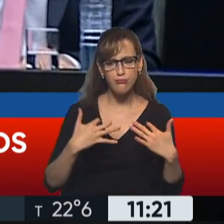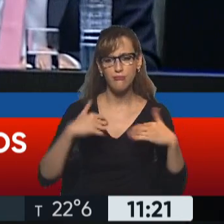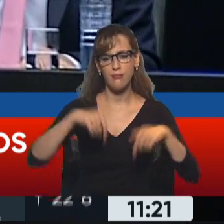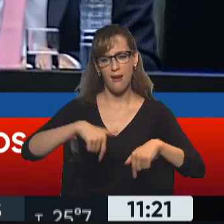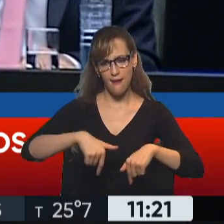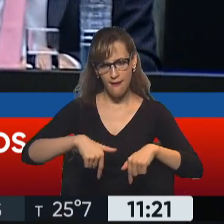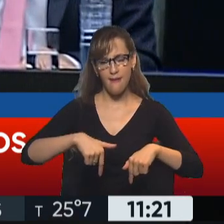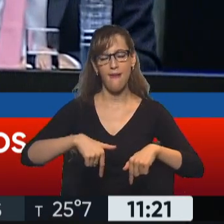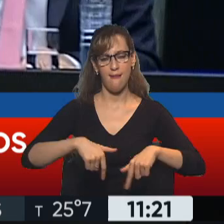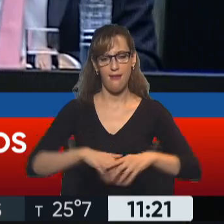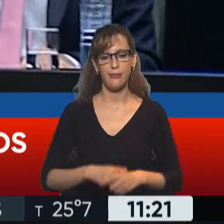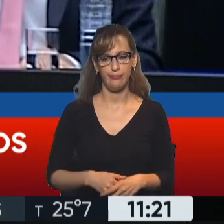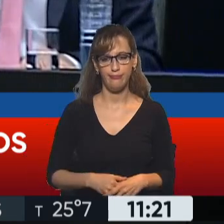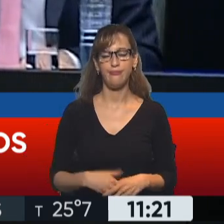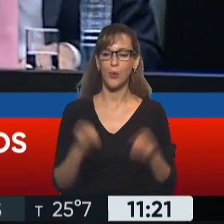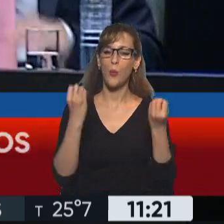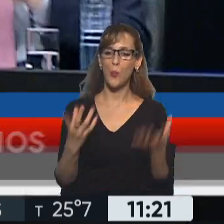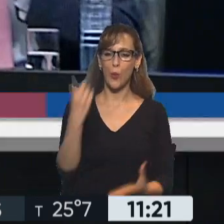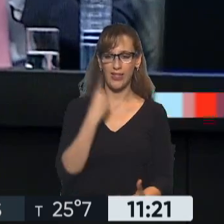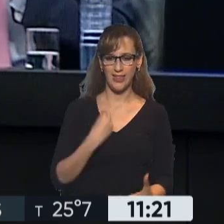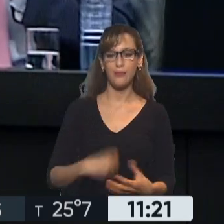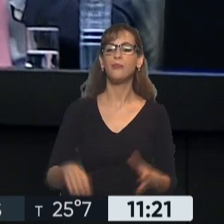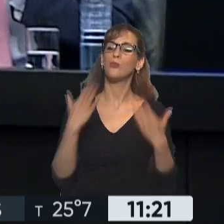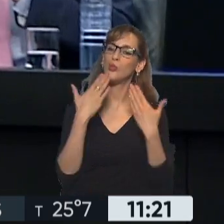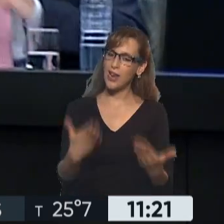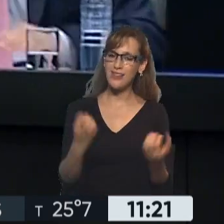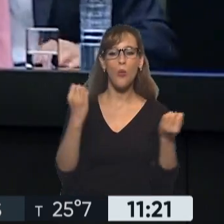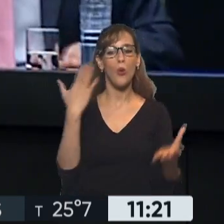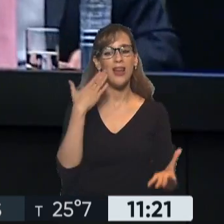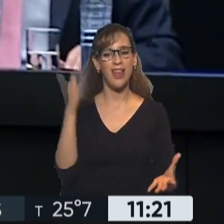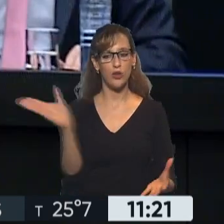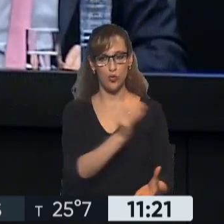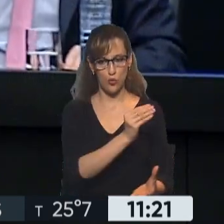al microcine del Palacio de Hacienda. Buenos días. Muchas gracias y buenas tardes a todas y Muy todos. bien, muchísimas gracias.